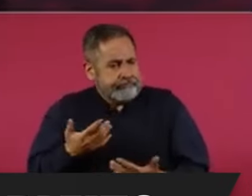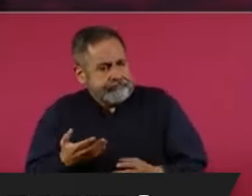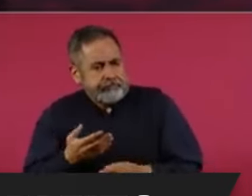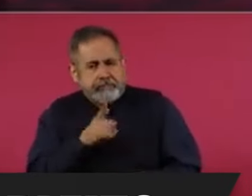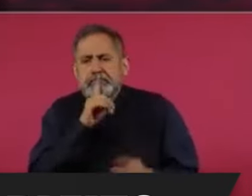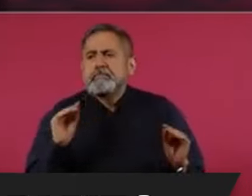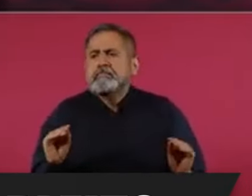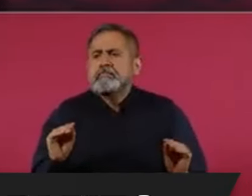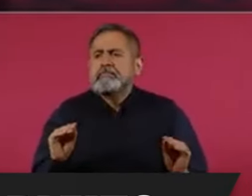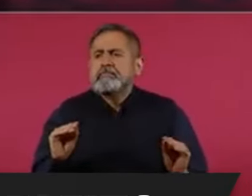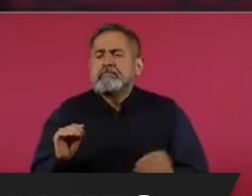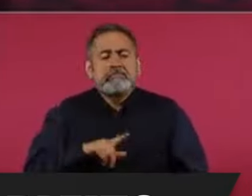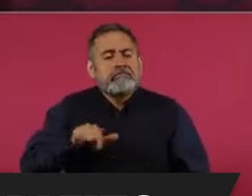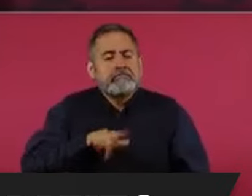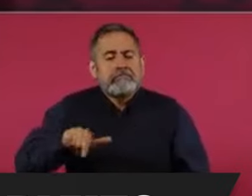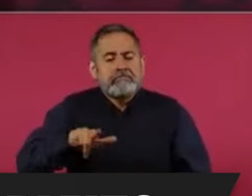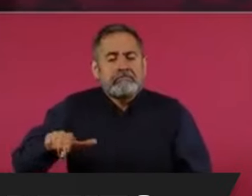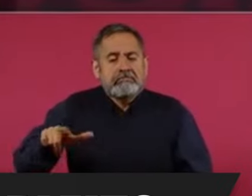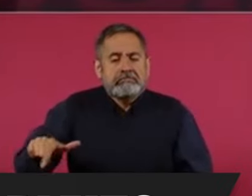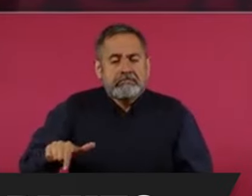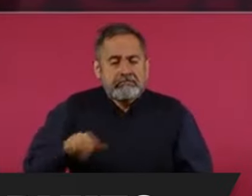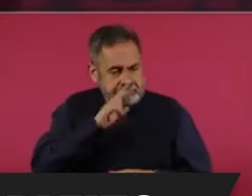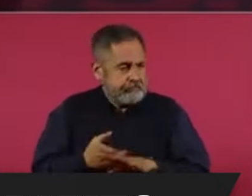¿por qué no lo dijo?